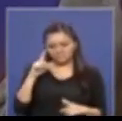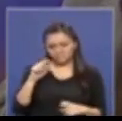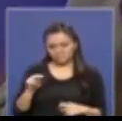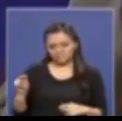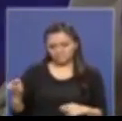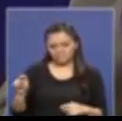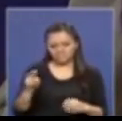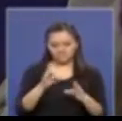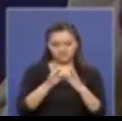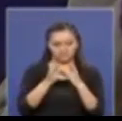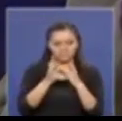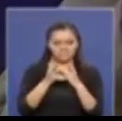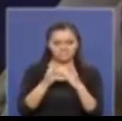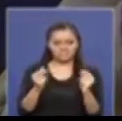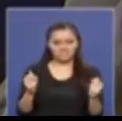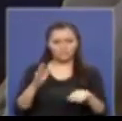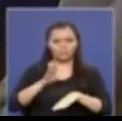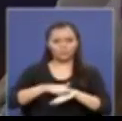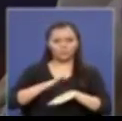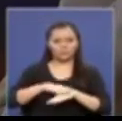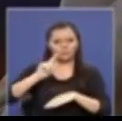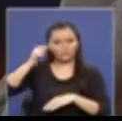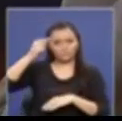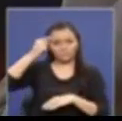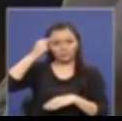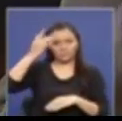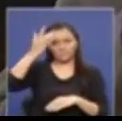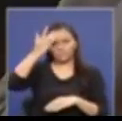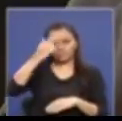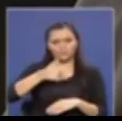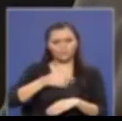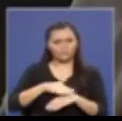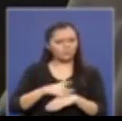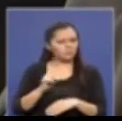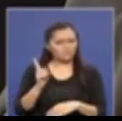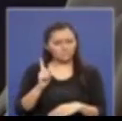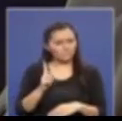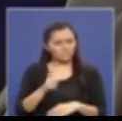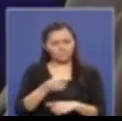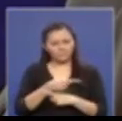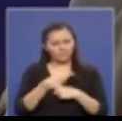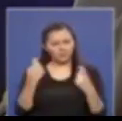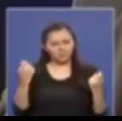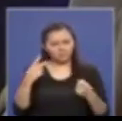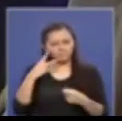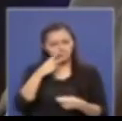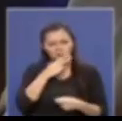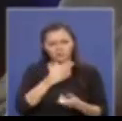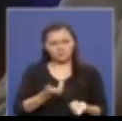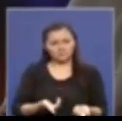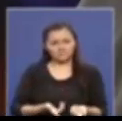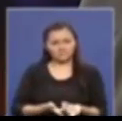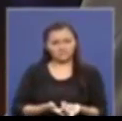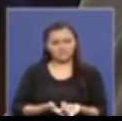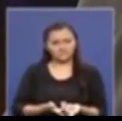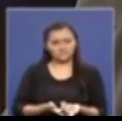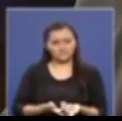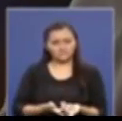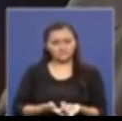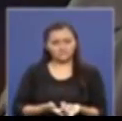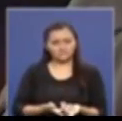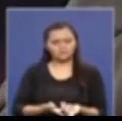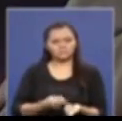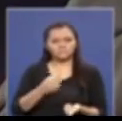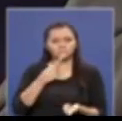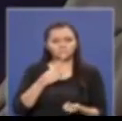desaparición fue culpa del Estado por acción o omisión. Es falso. Muchos son crímenes comunes, es falso.